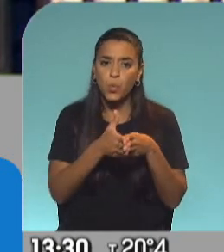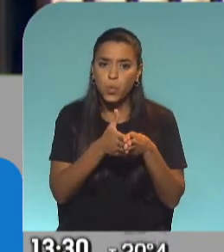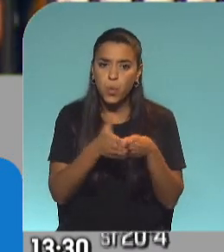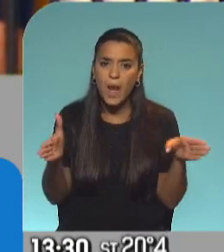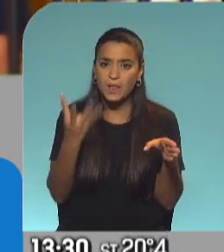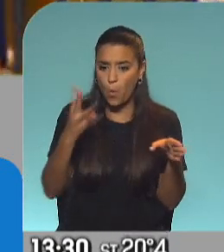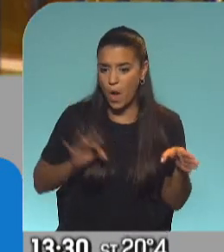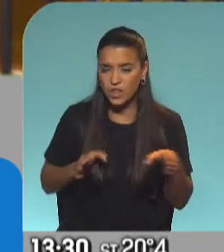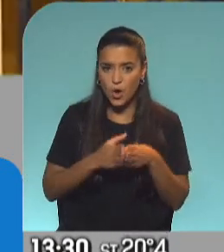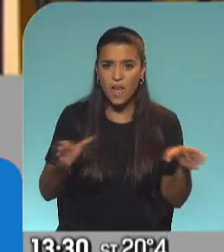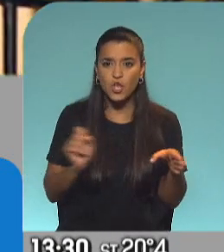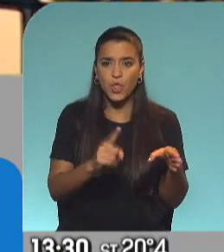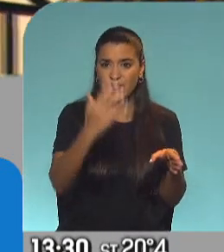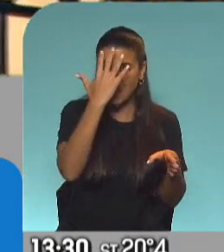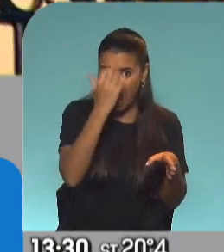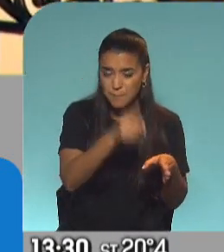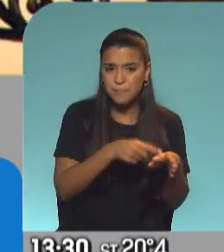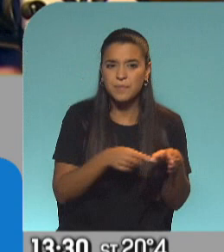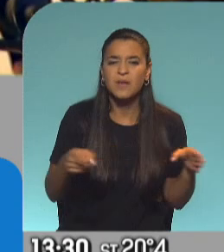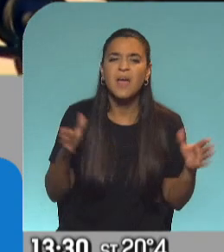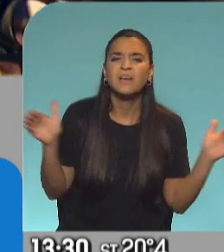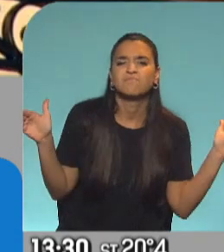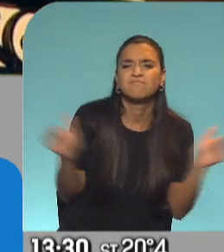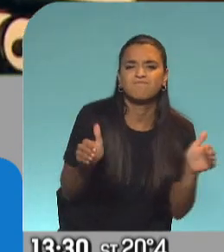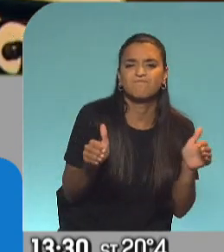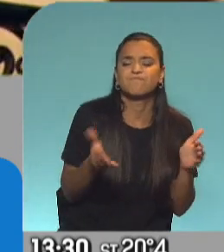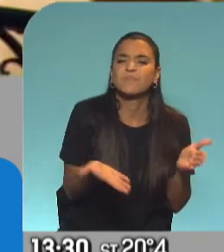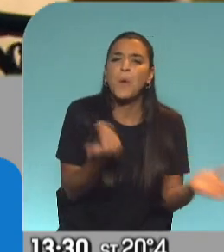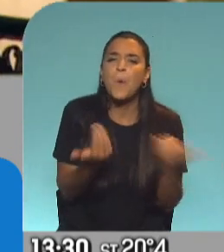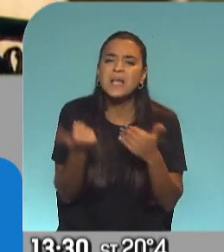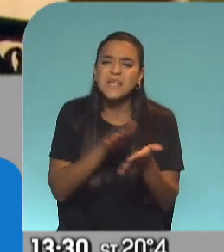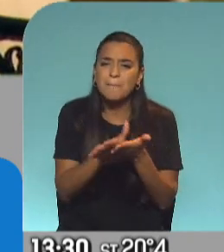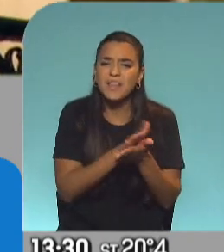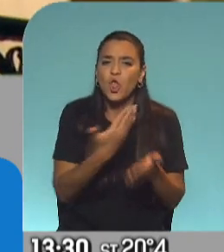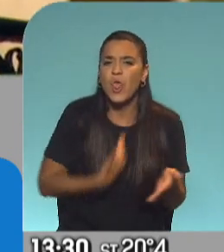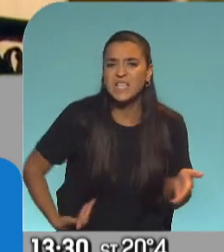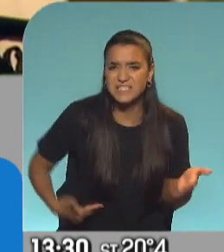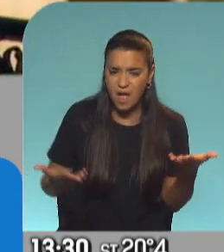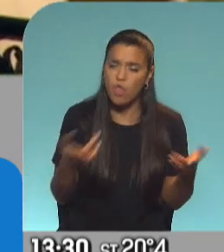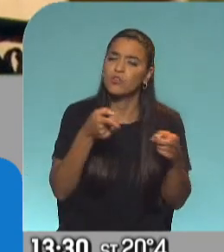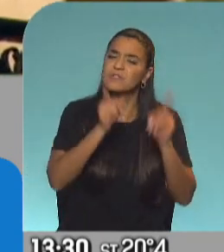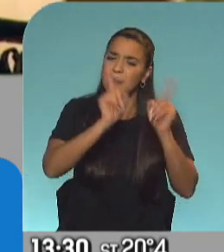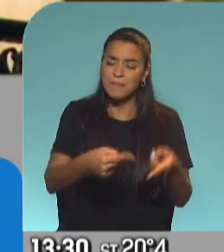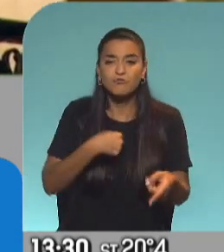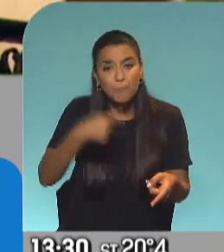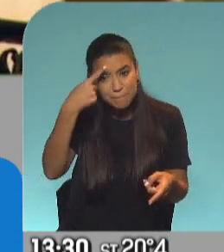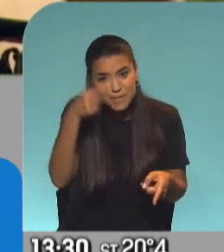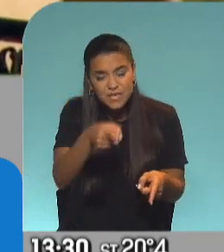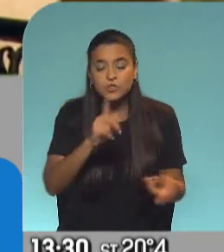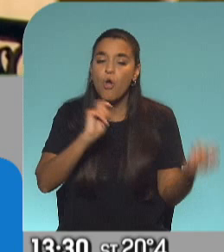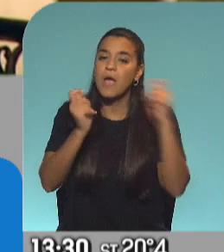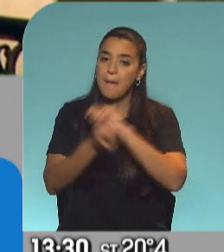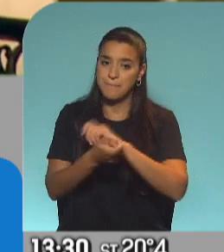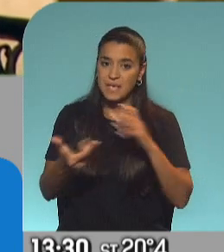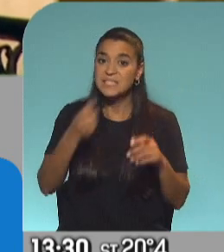los 4 años de Donald Trump, un achicamiento, un vaciamiento del Estado. Eso también yo creo que va a haber una